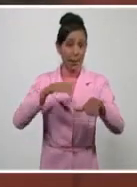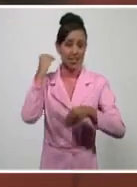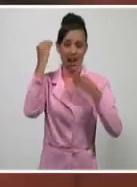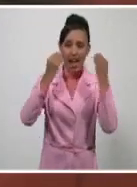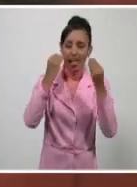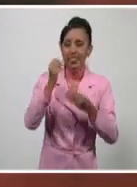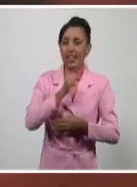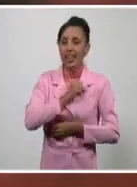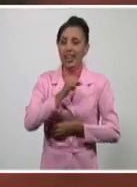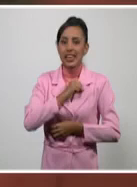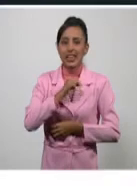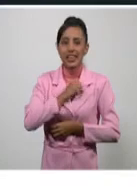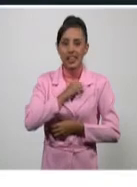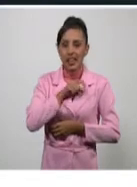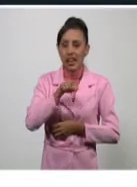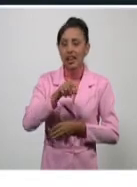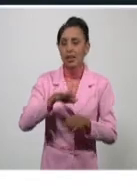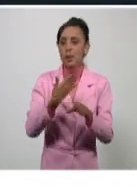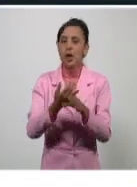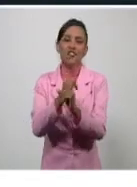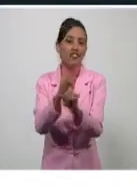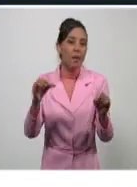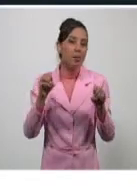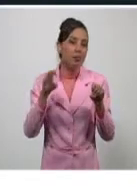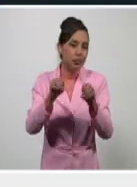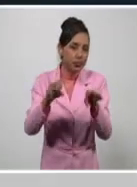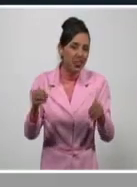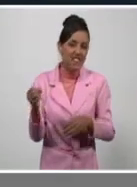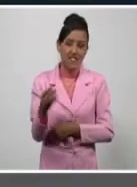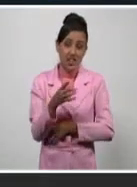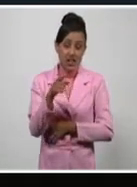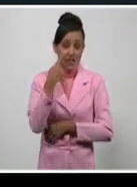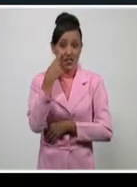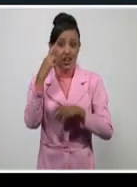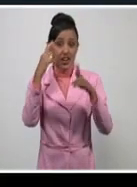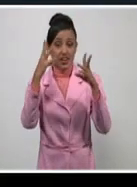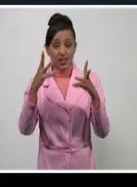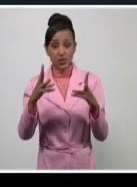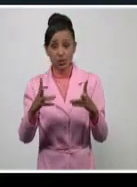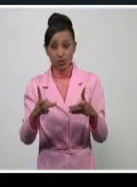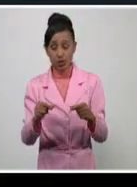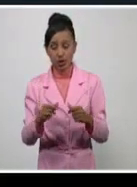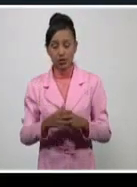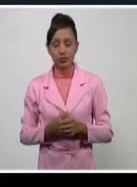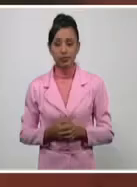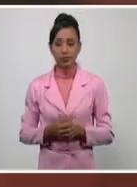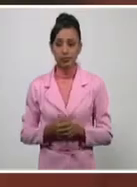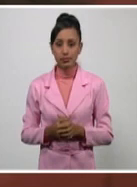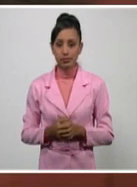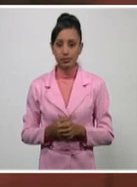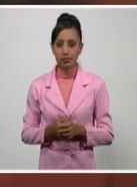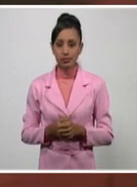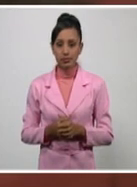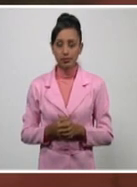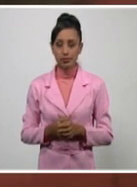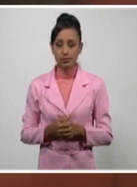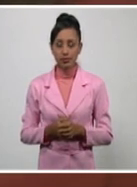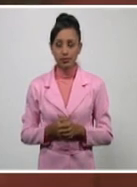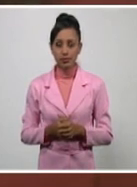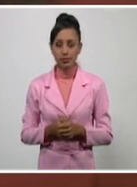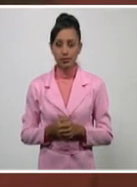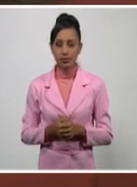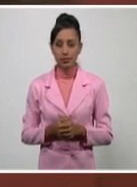suceso para después llevarlo a titulares. Y bueno, ahí vemos los resultados, que lo que tiene es un gran altavoz mediático para